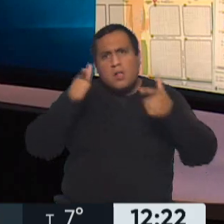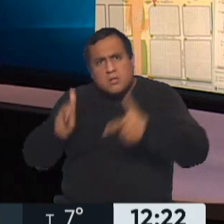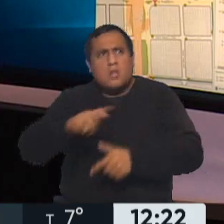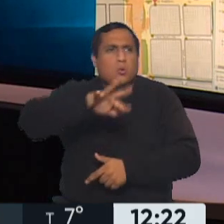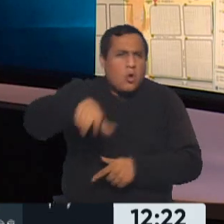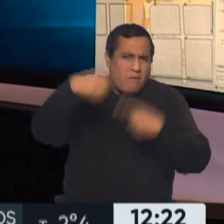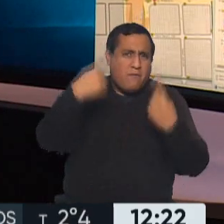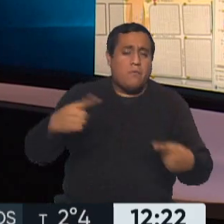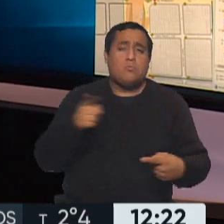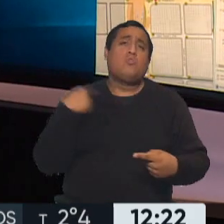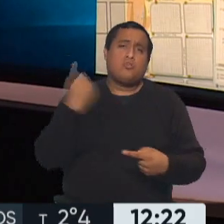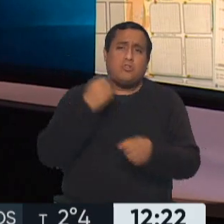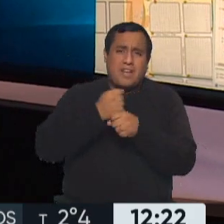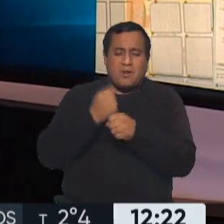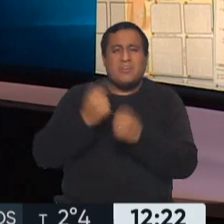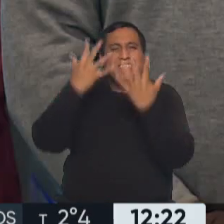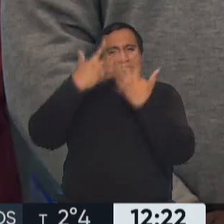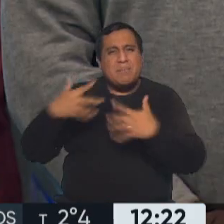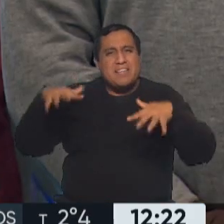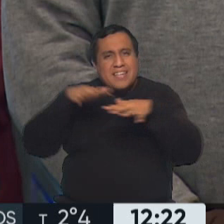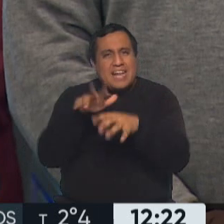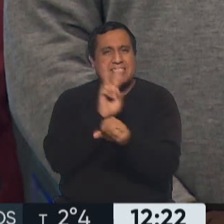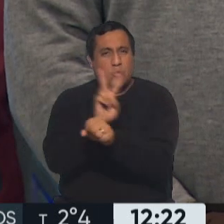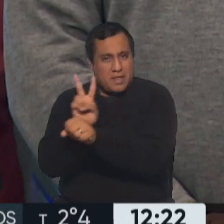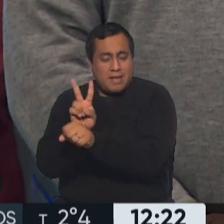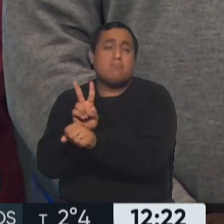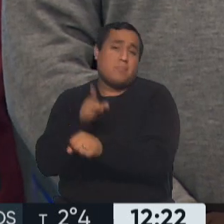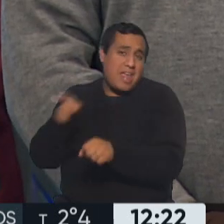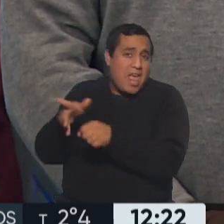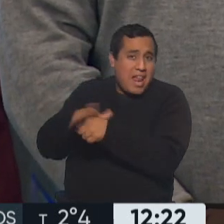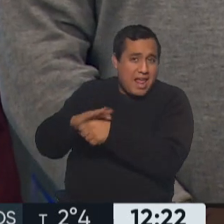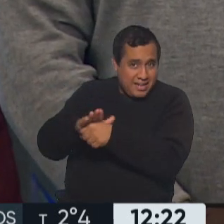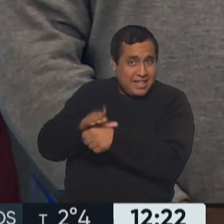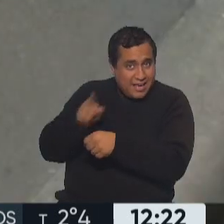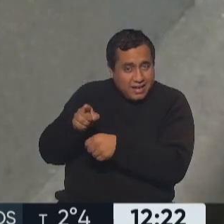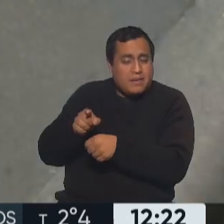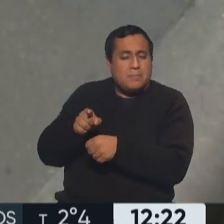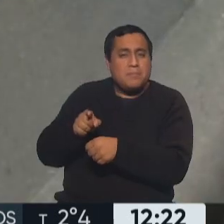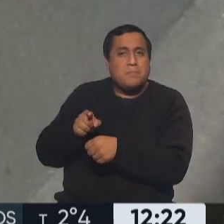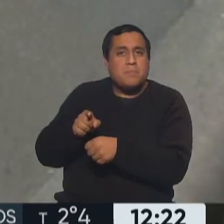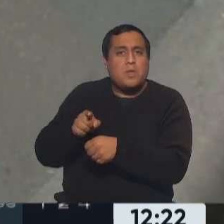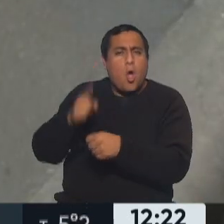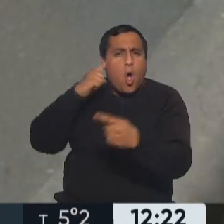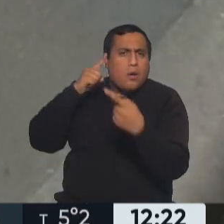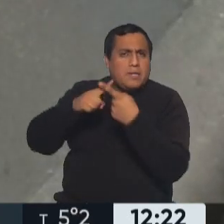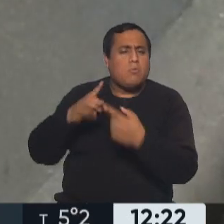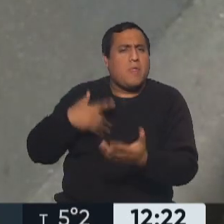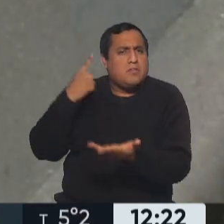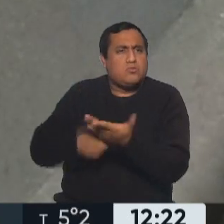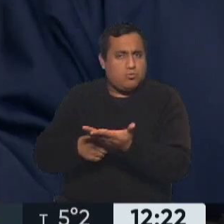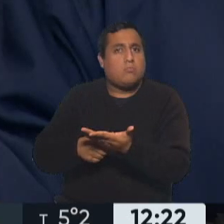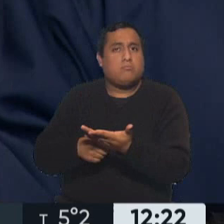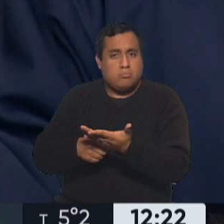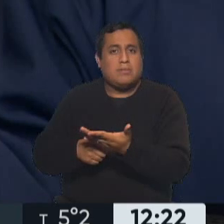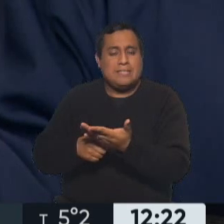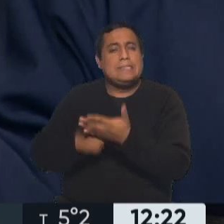que se creó el Sistema Integral de Seguridad, desde que Horacio tuvo como objetivo esta decisión política